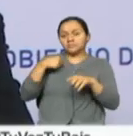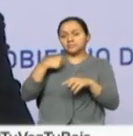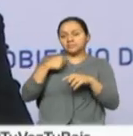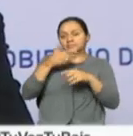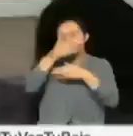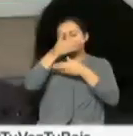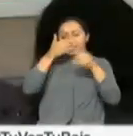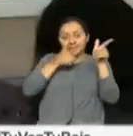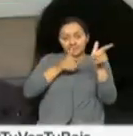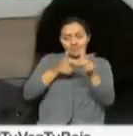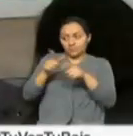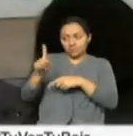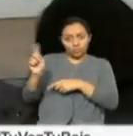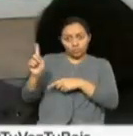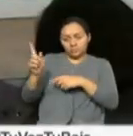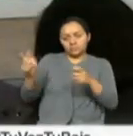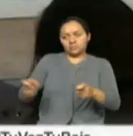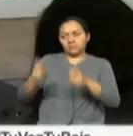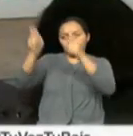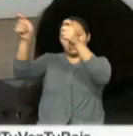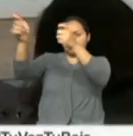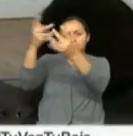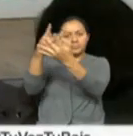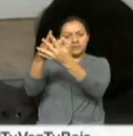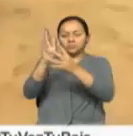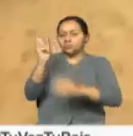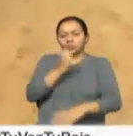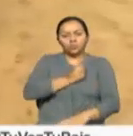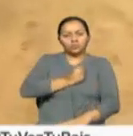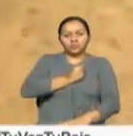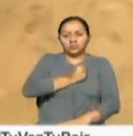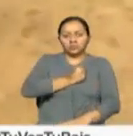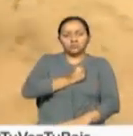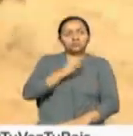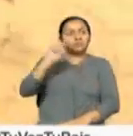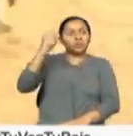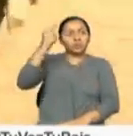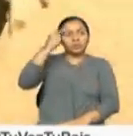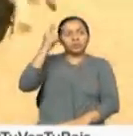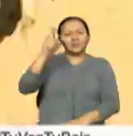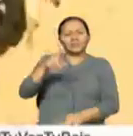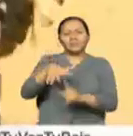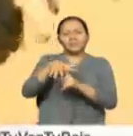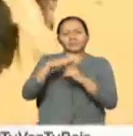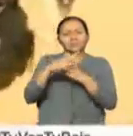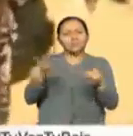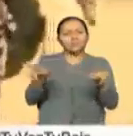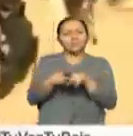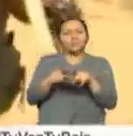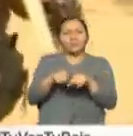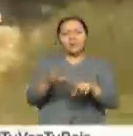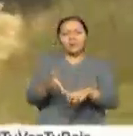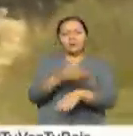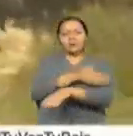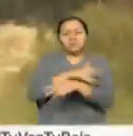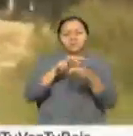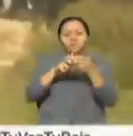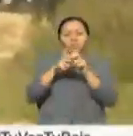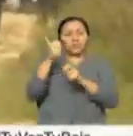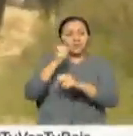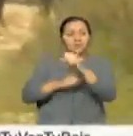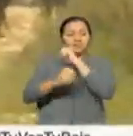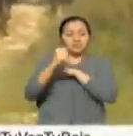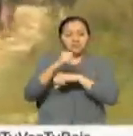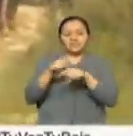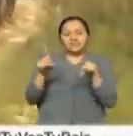guerrilla no lo es, será entregado a la justicia ordinaria. El gobierno busca evitar situaciones similares a las que sucedieron hace una década,